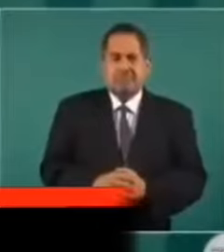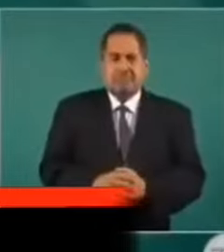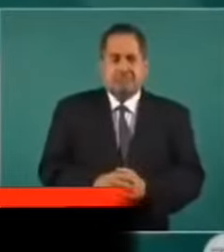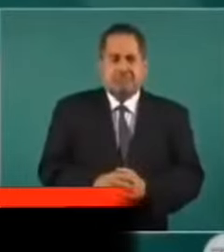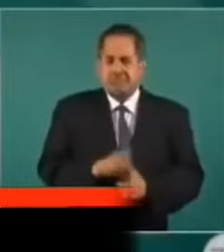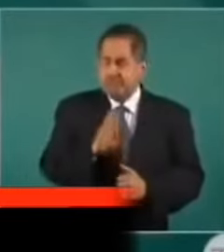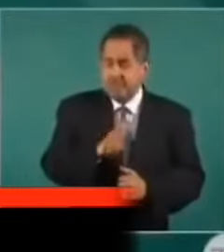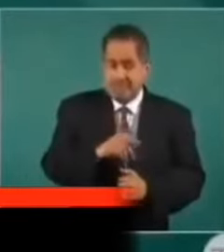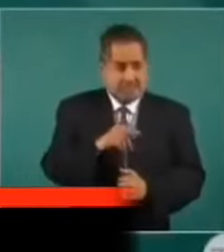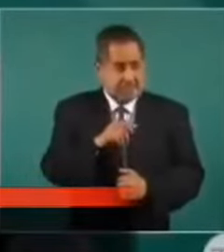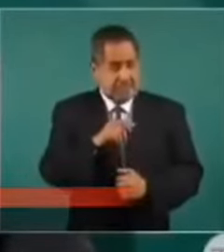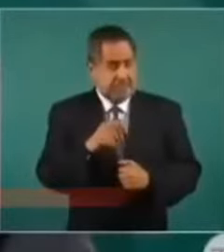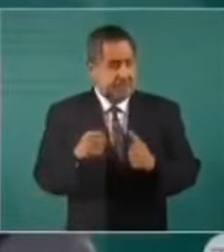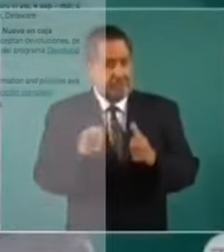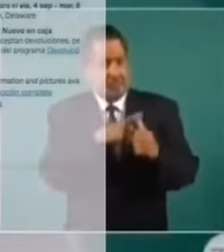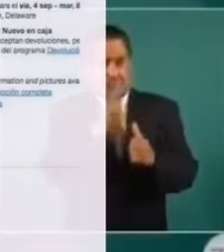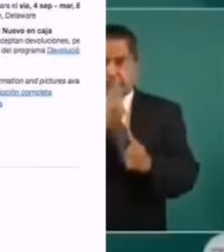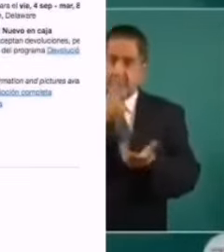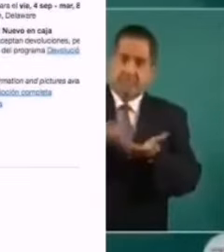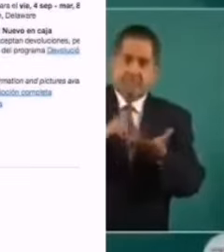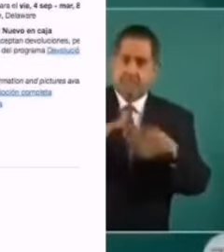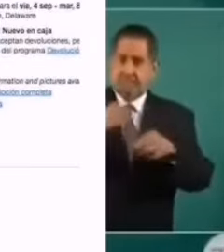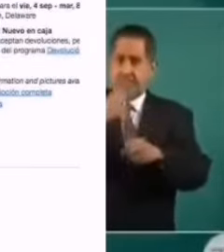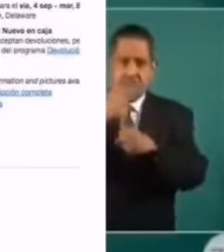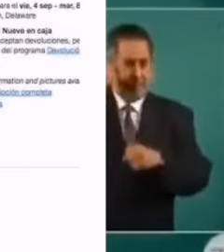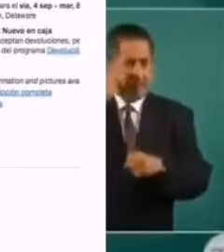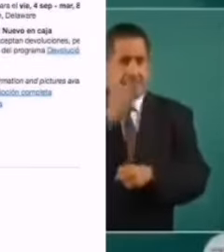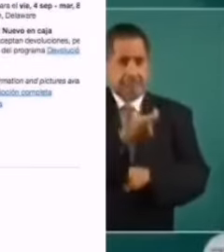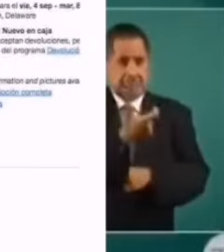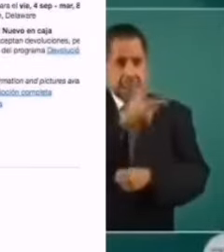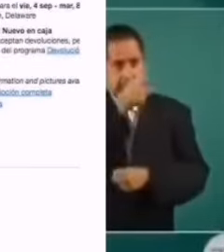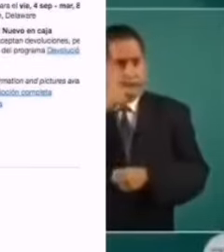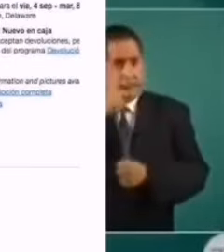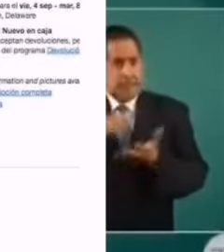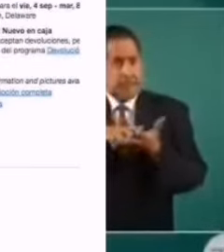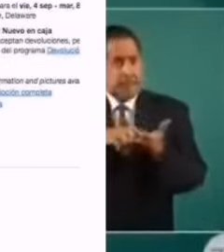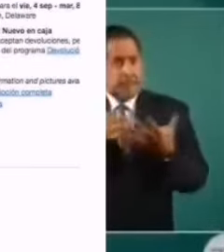poniendo por delante el dinero, la ambición,